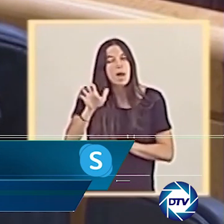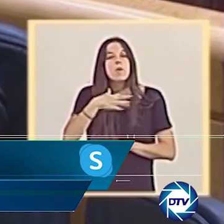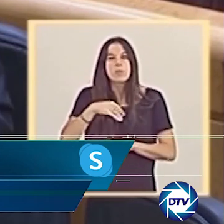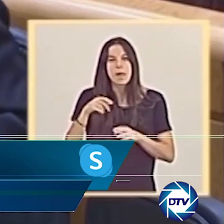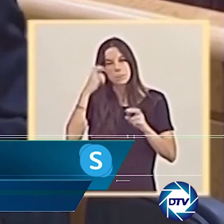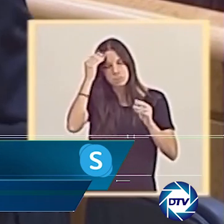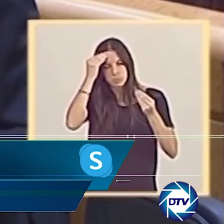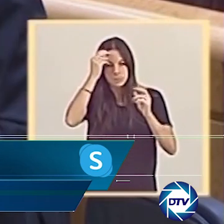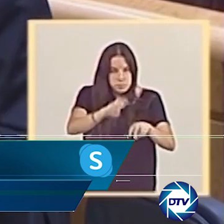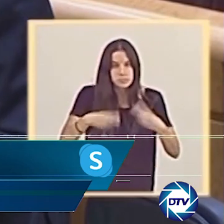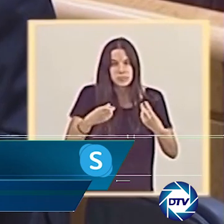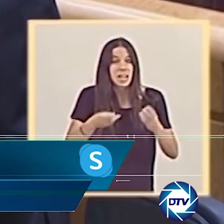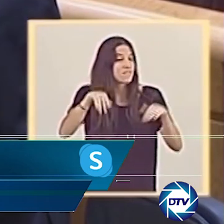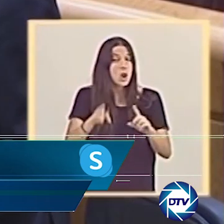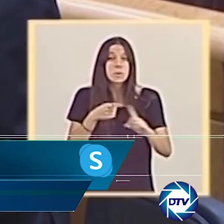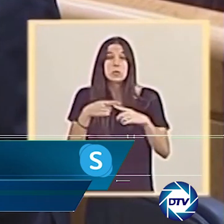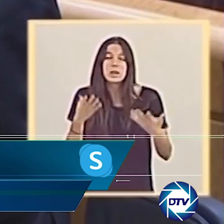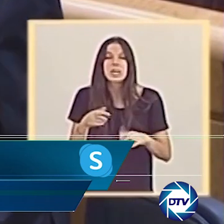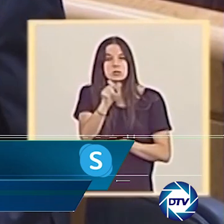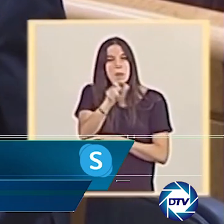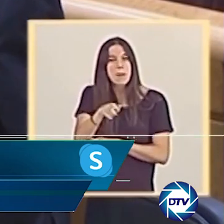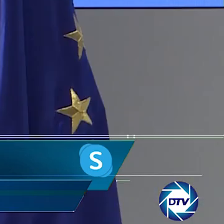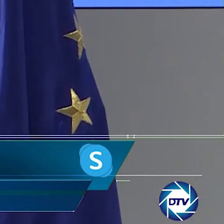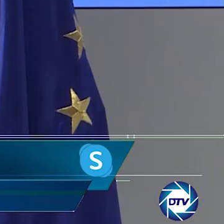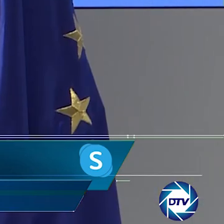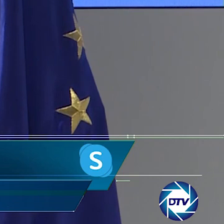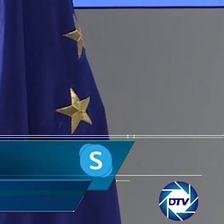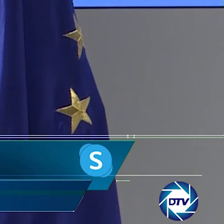con un documento del CNI, del Centro Criptológico Nacional,